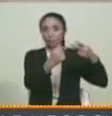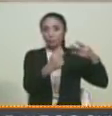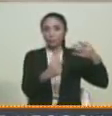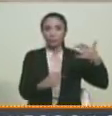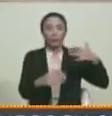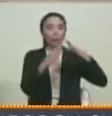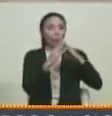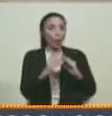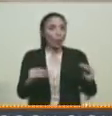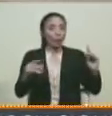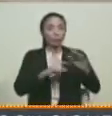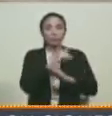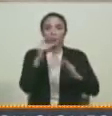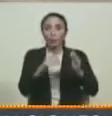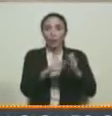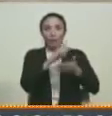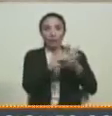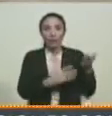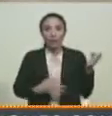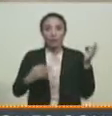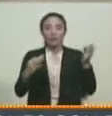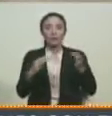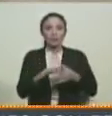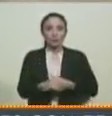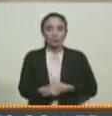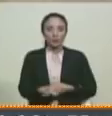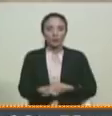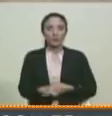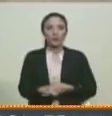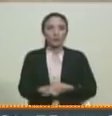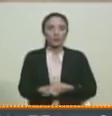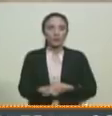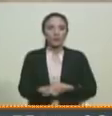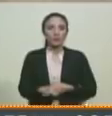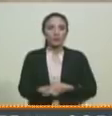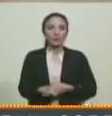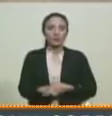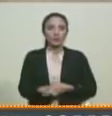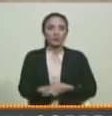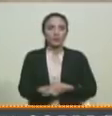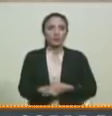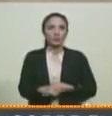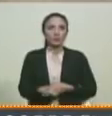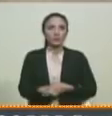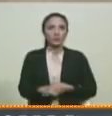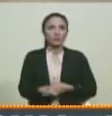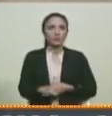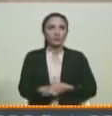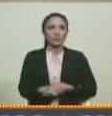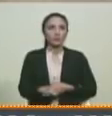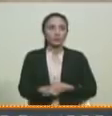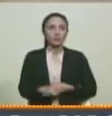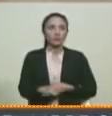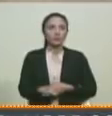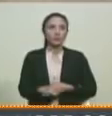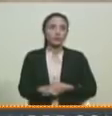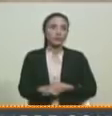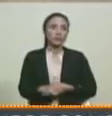todos, para que se fueran a la política, a hacer política,